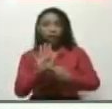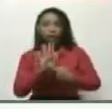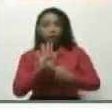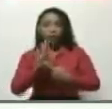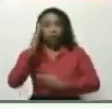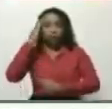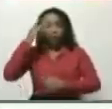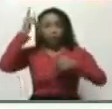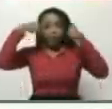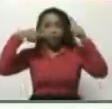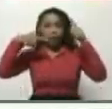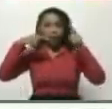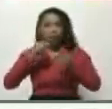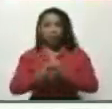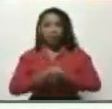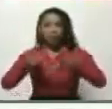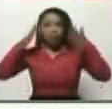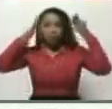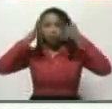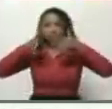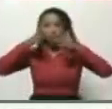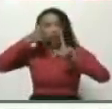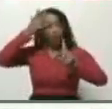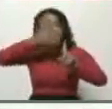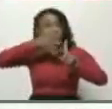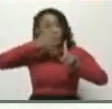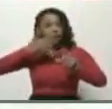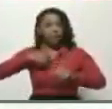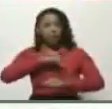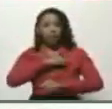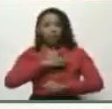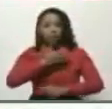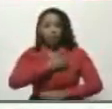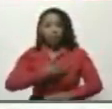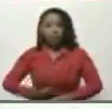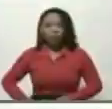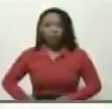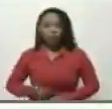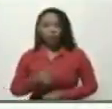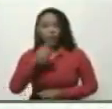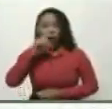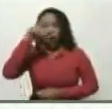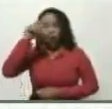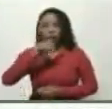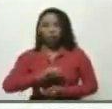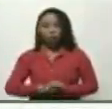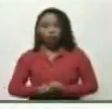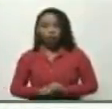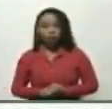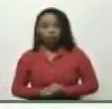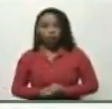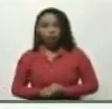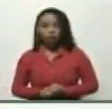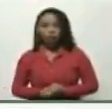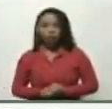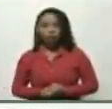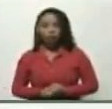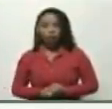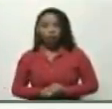comandante Hugo Chávez, de las orientaciones e instrucciones de nuestro presidente Nicolás Maduro.